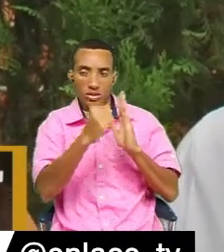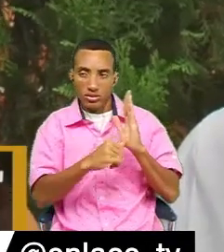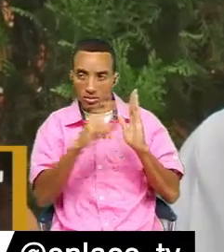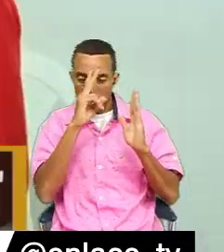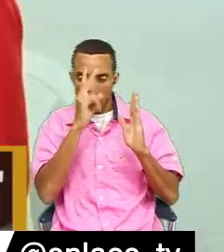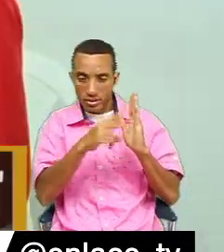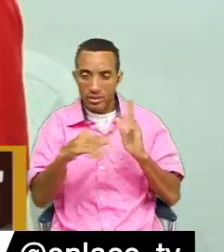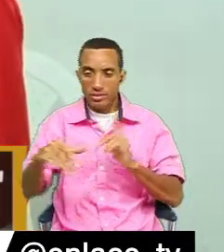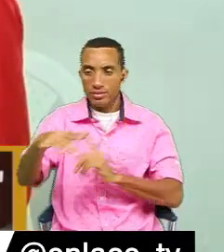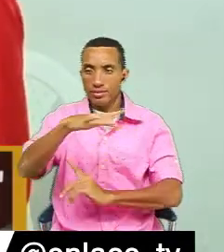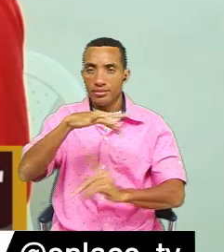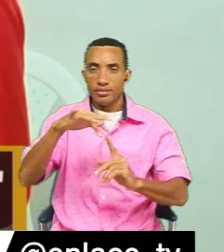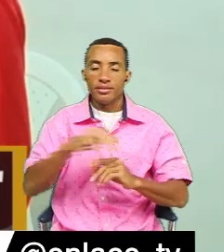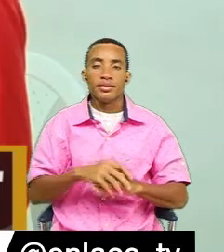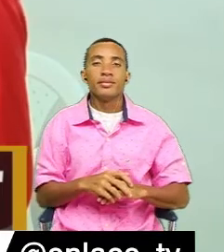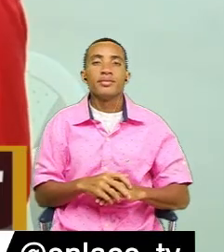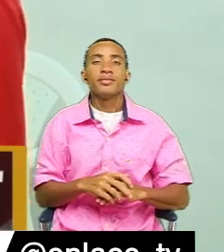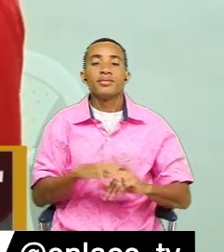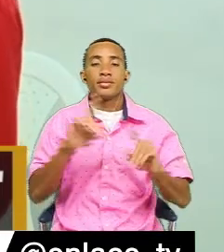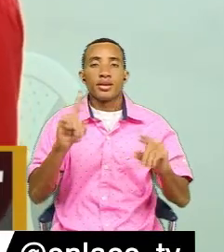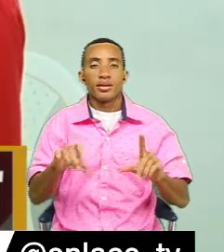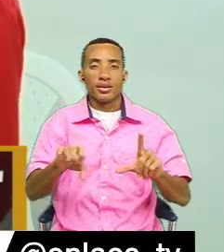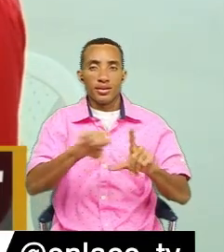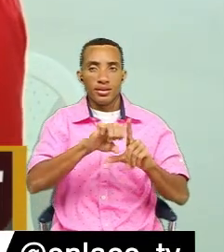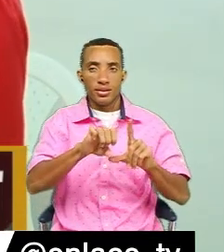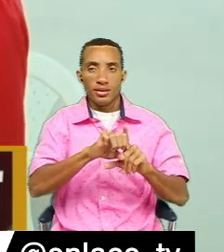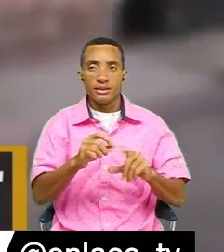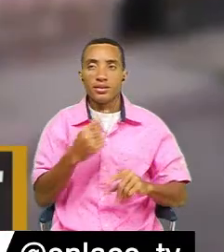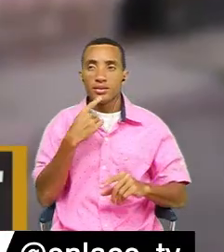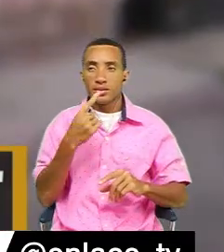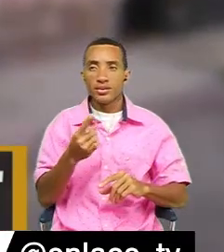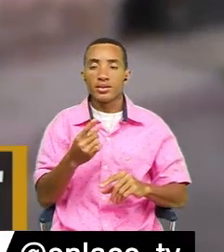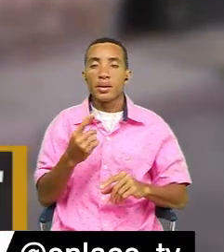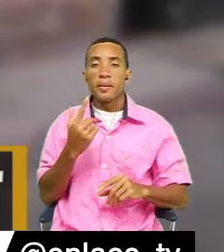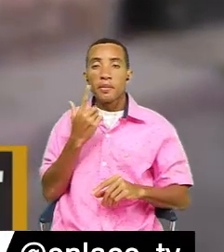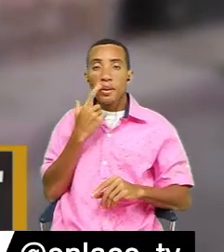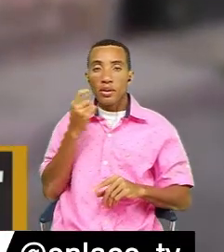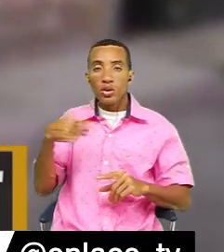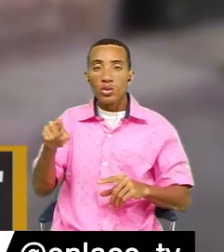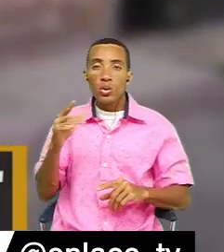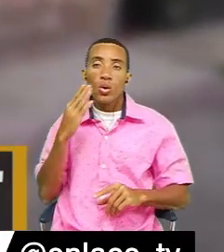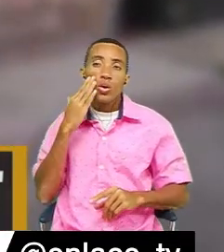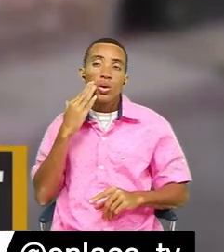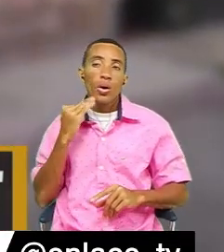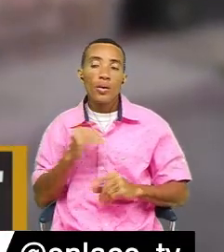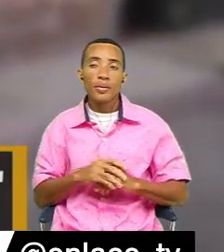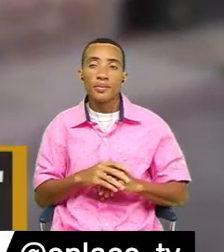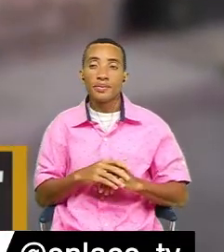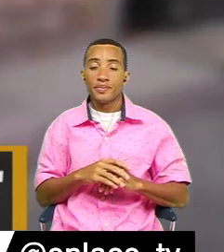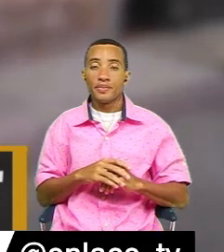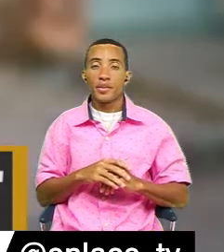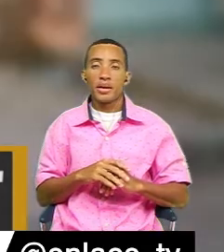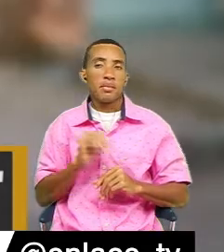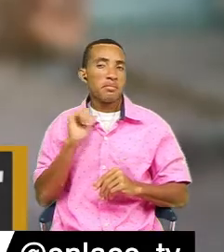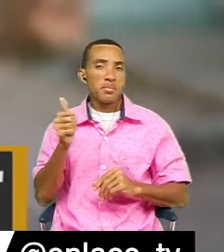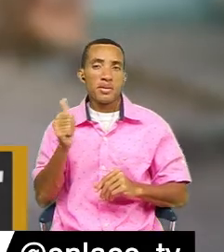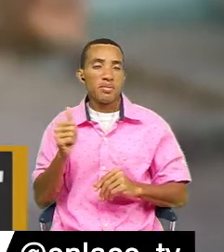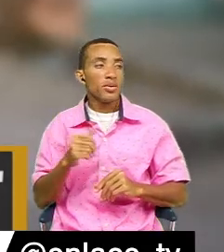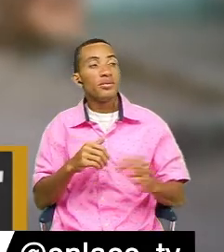de situaciones. De forma extraoficial, Enlace Noticias conoció que el padre de la joven, que al parecer era sometida a la prostitución por parte de su propio